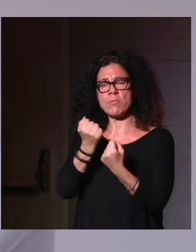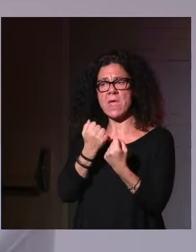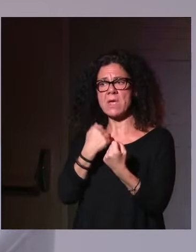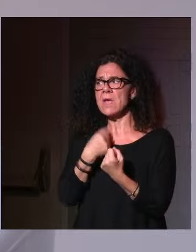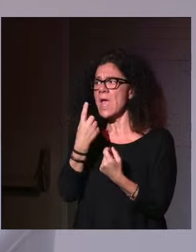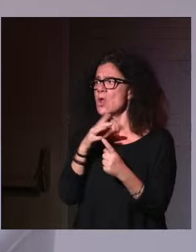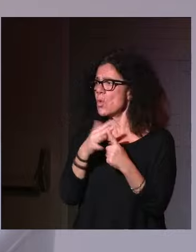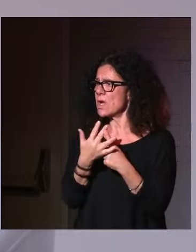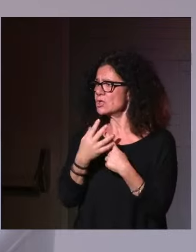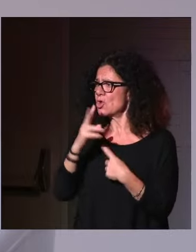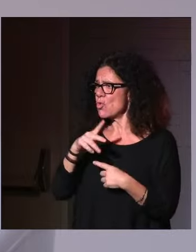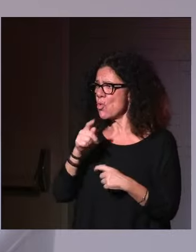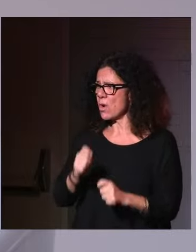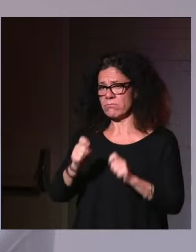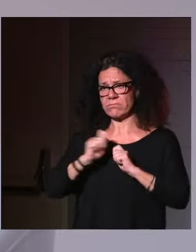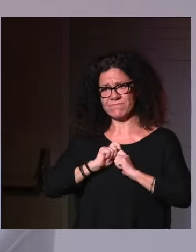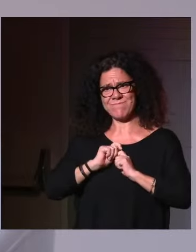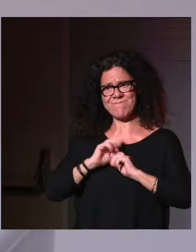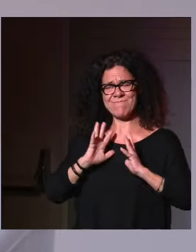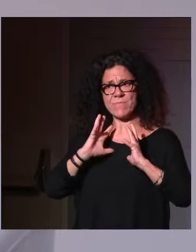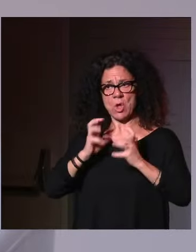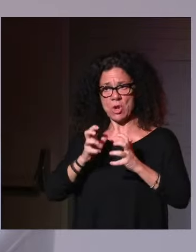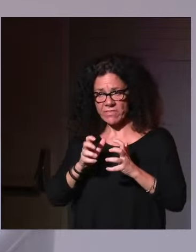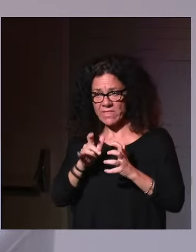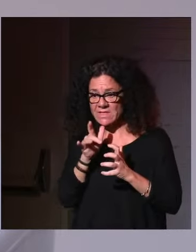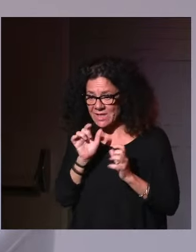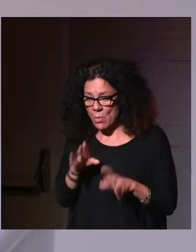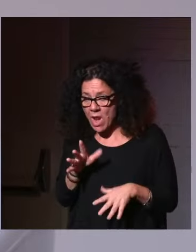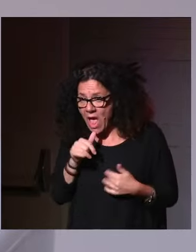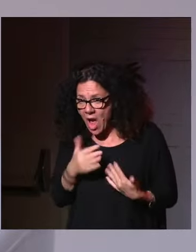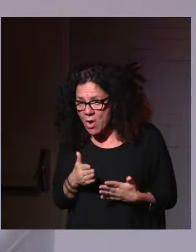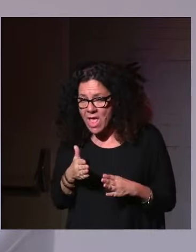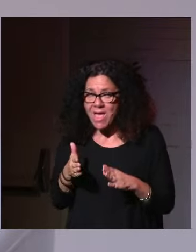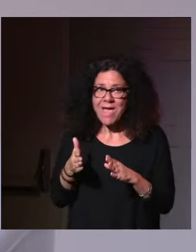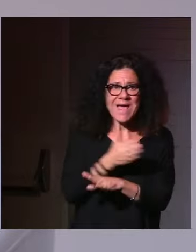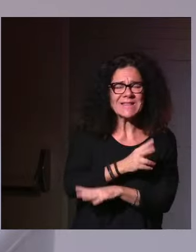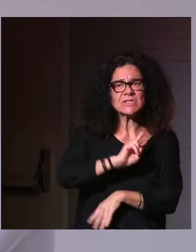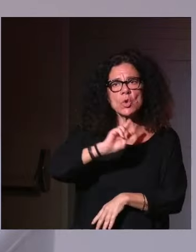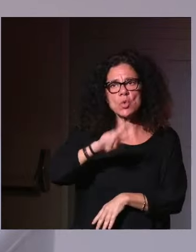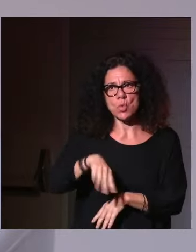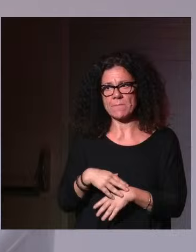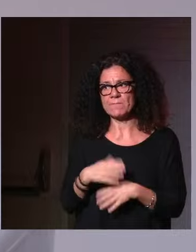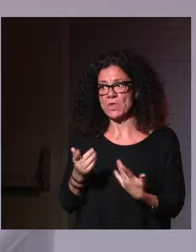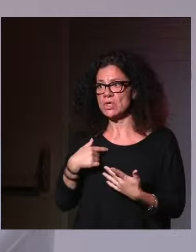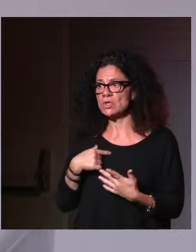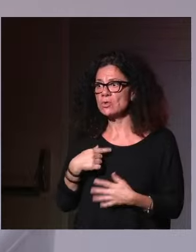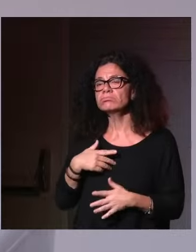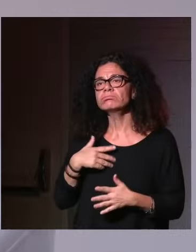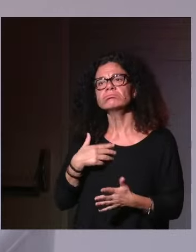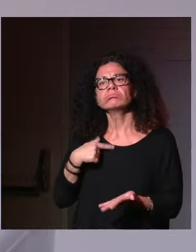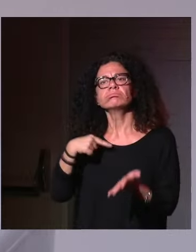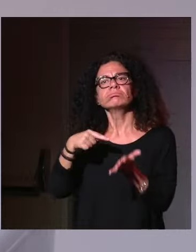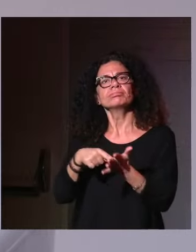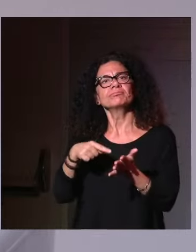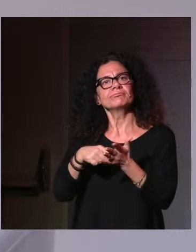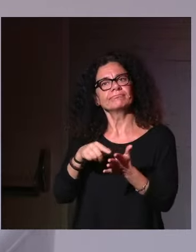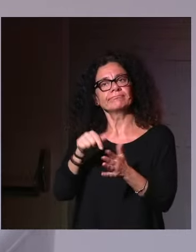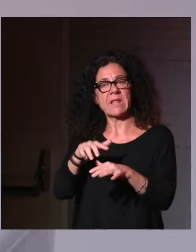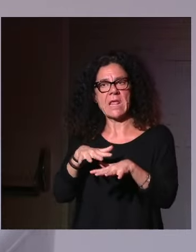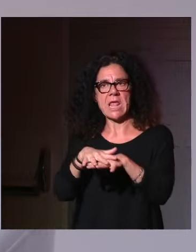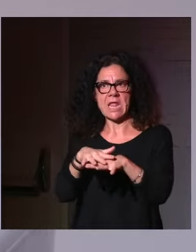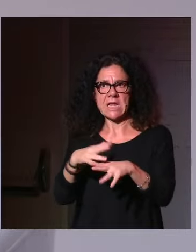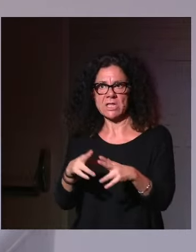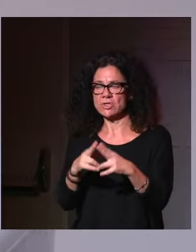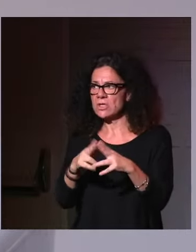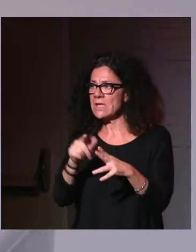caso nunca jamás recibí las violencias que recibo ahora nunca jamás de decidí hacer causa en en redes y ya